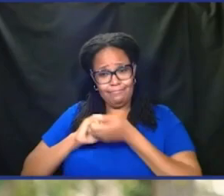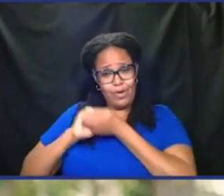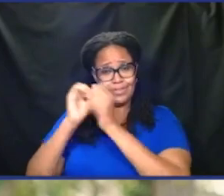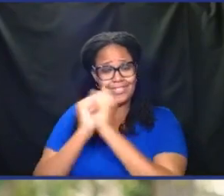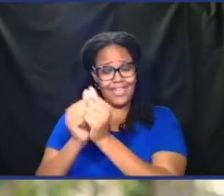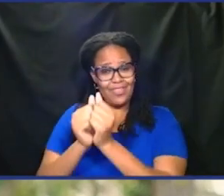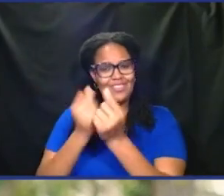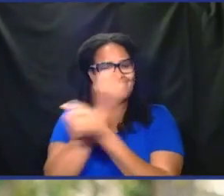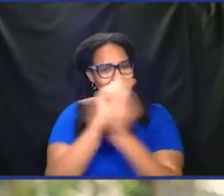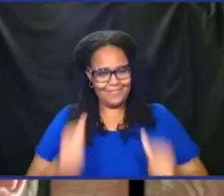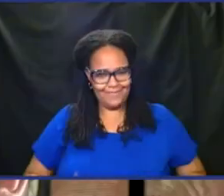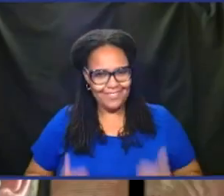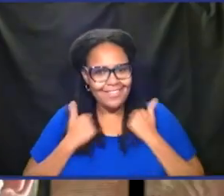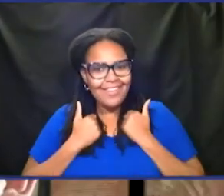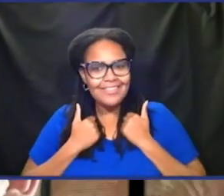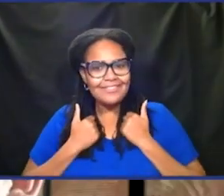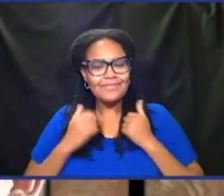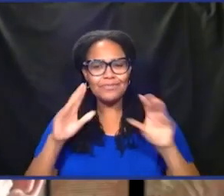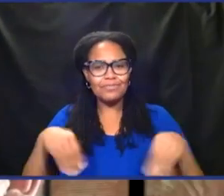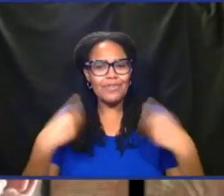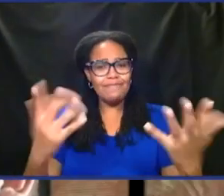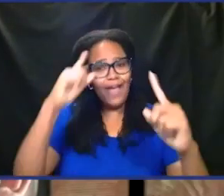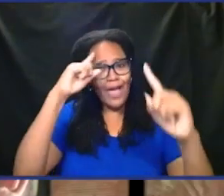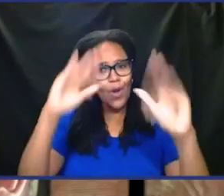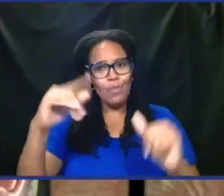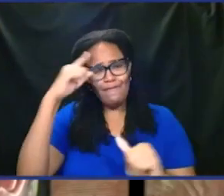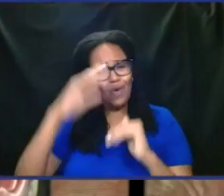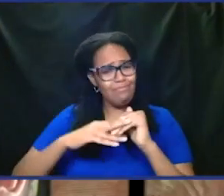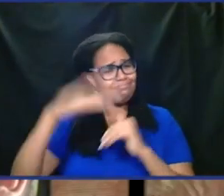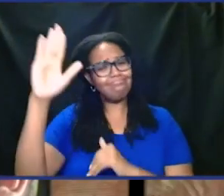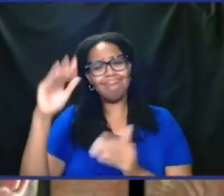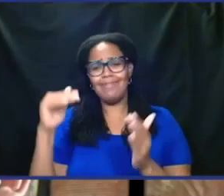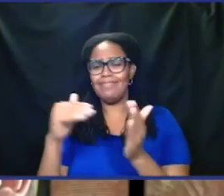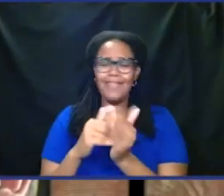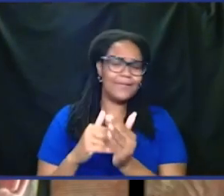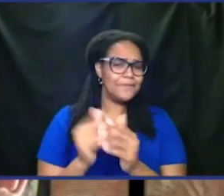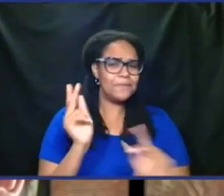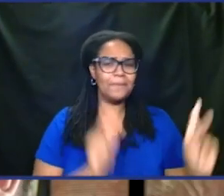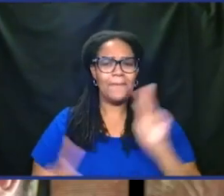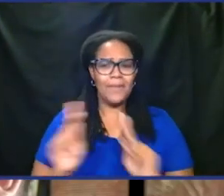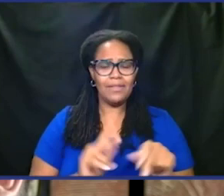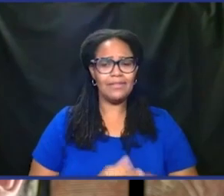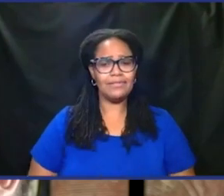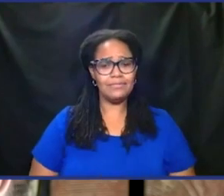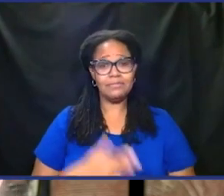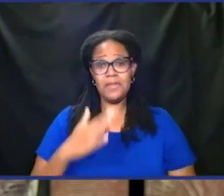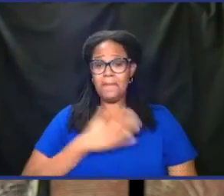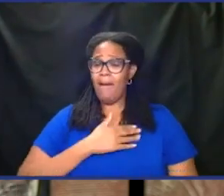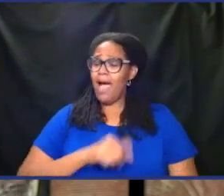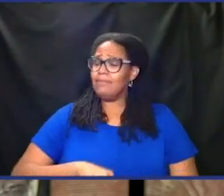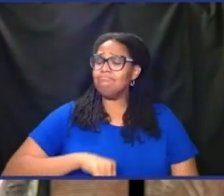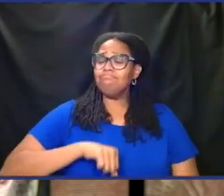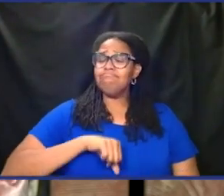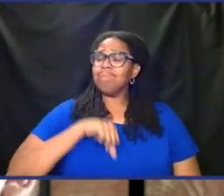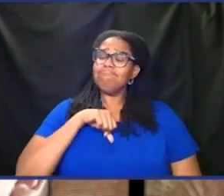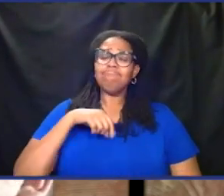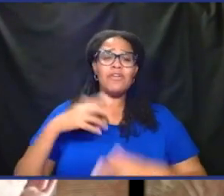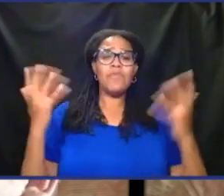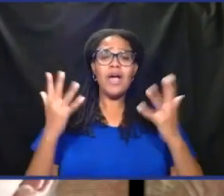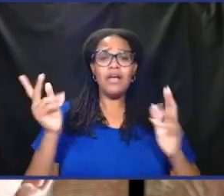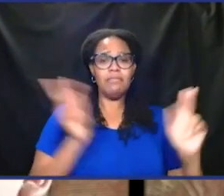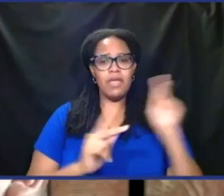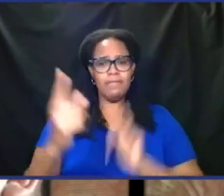to thousands of people. Mi más grande orgullo es que la gente venga a mí, me vea y me diga gracias por lo que pudiste hacer por